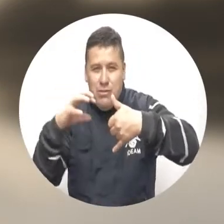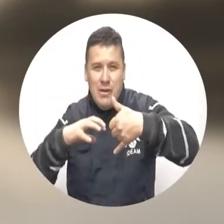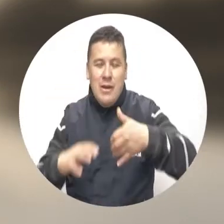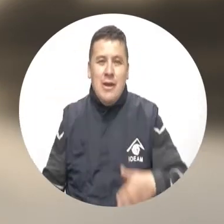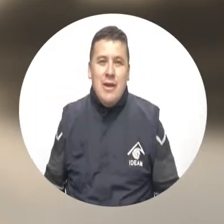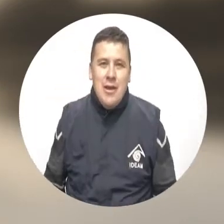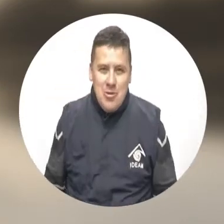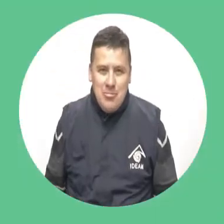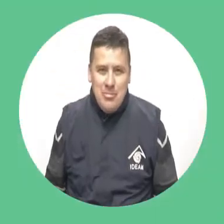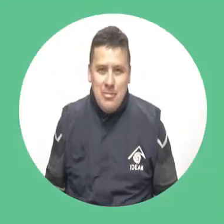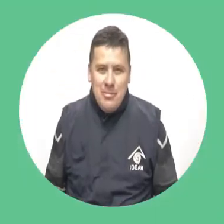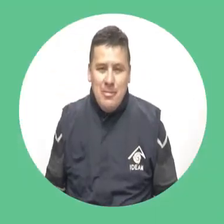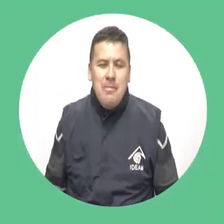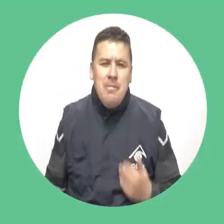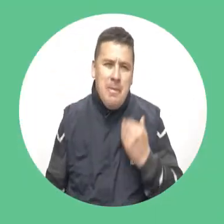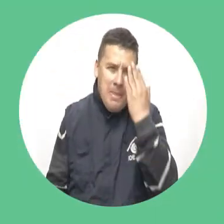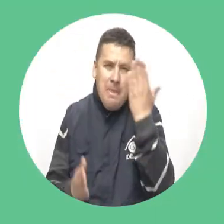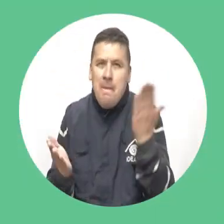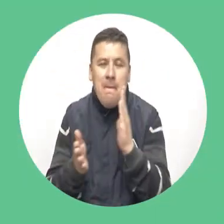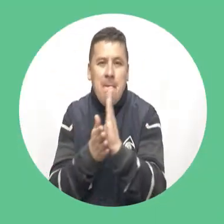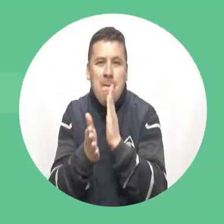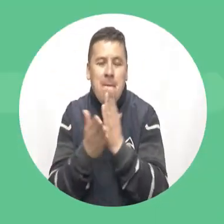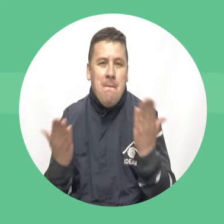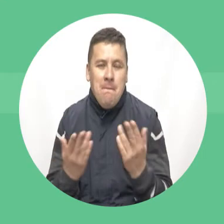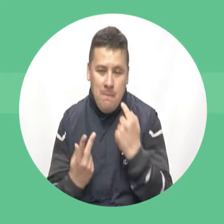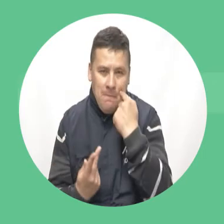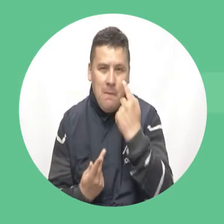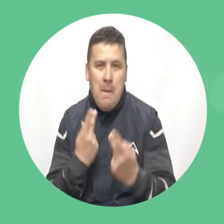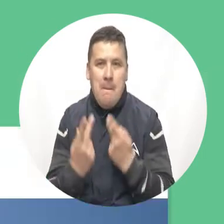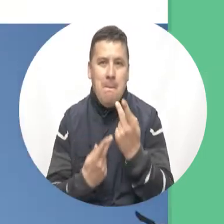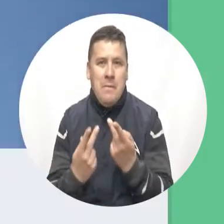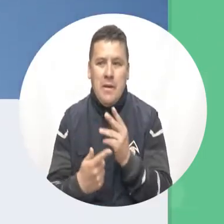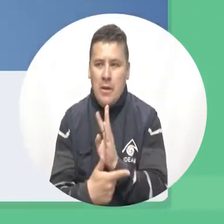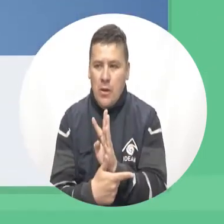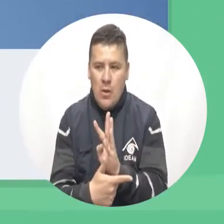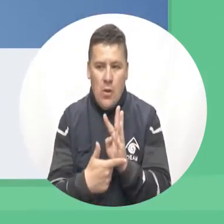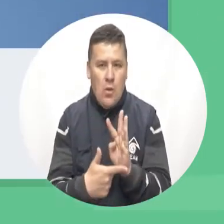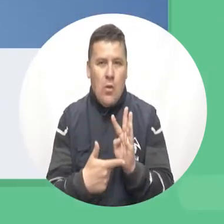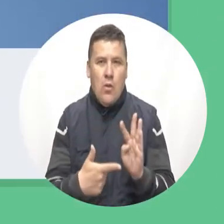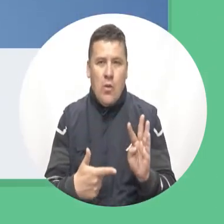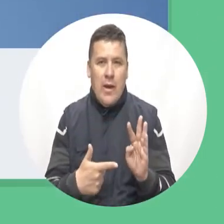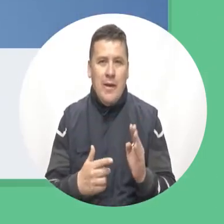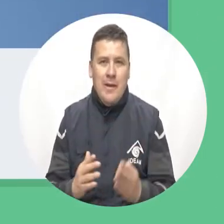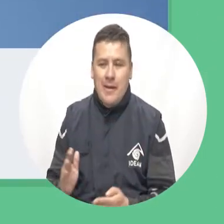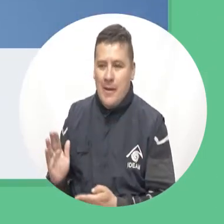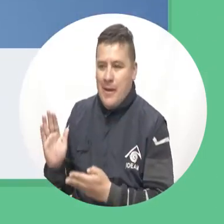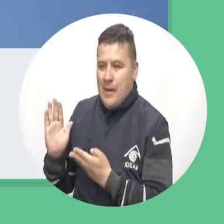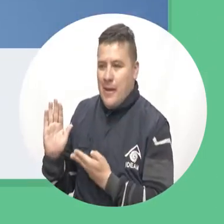el Mar Caribe. Para mayor información sobre el pronóstico del tiempo, visítenos en